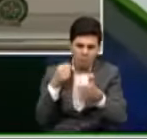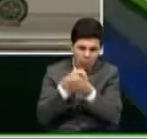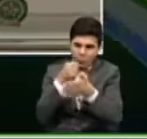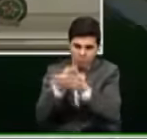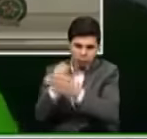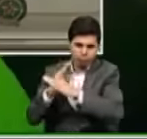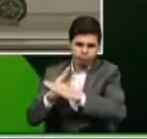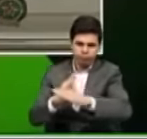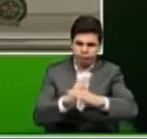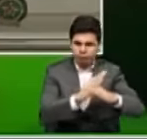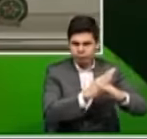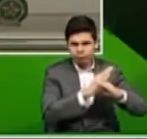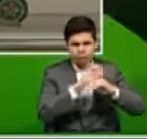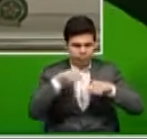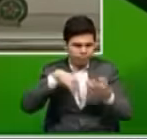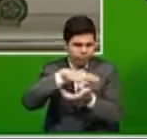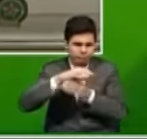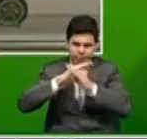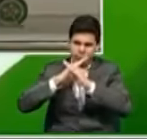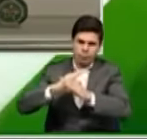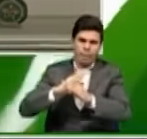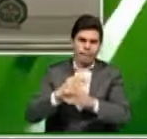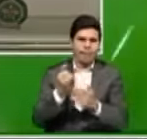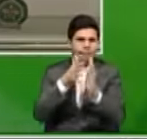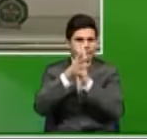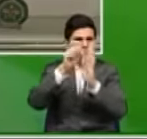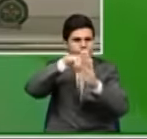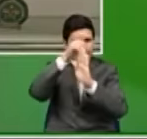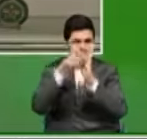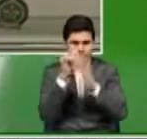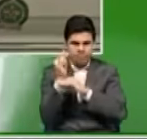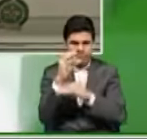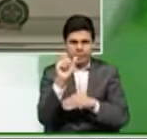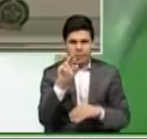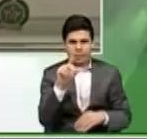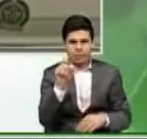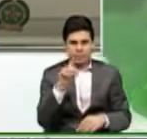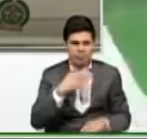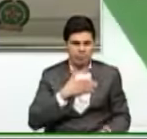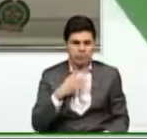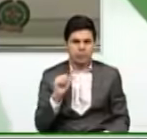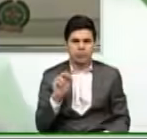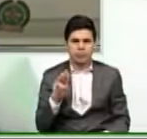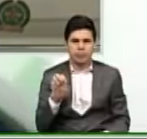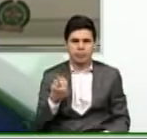ocurriendo tragedias en las vías de la capital santandereana. Es la información con la cámara de Carlos Ferreira, Carmen Mejía, Oriente Noticias.